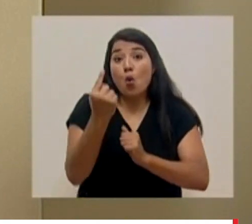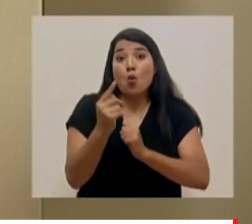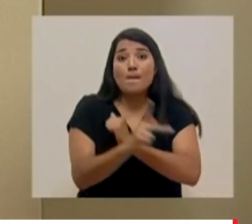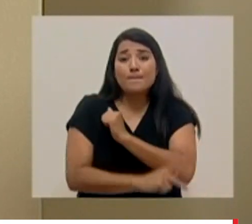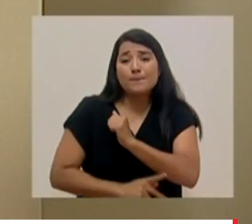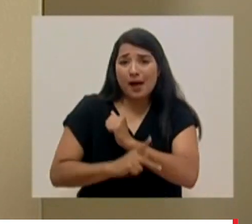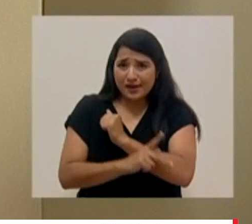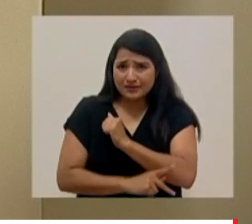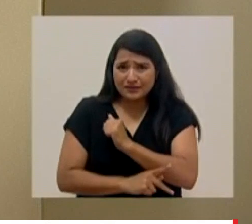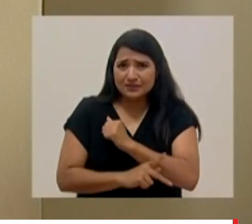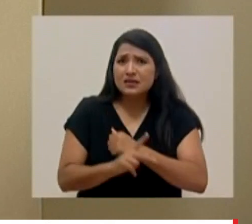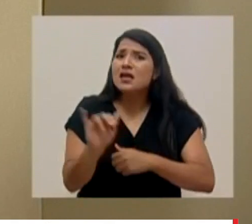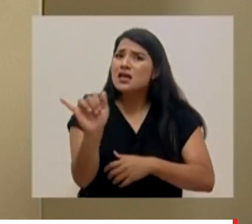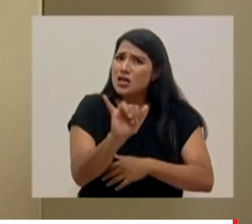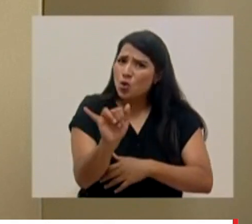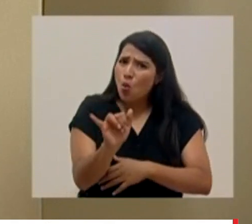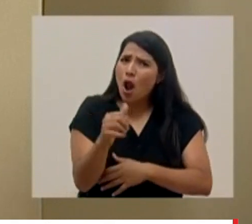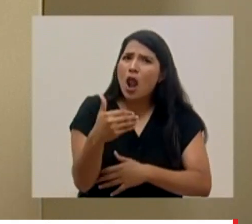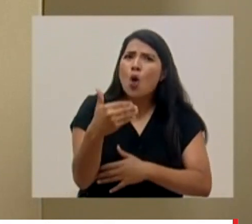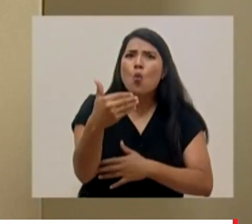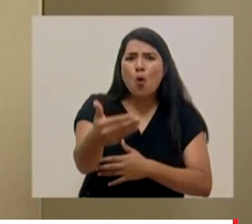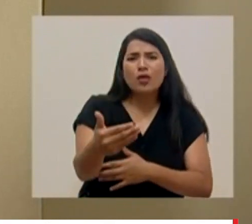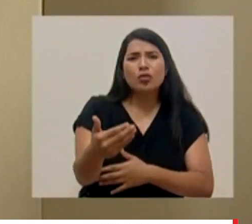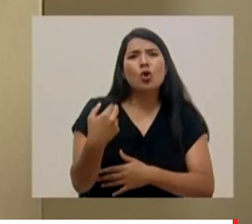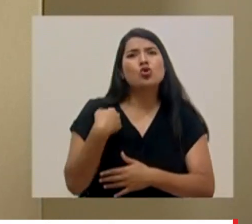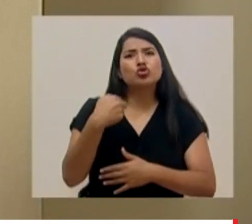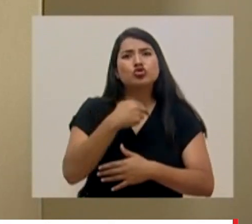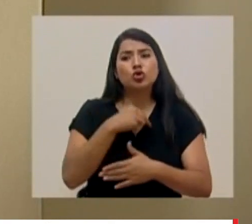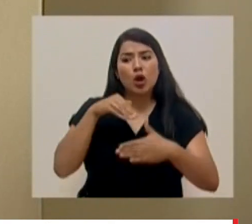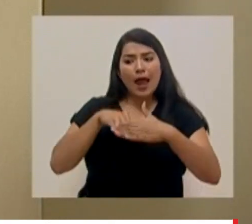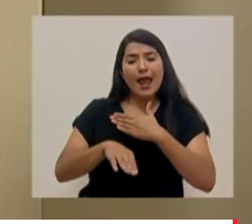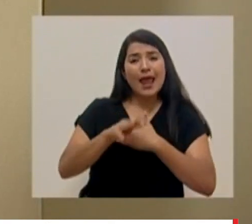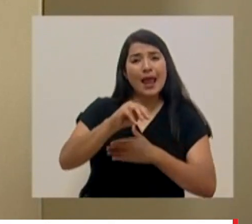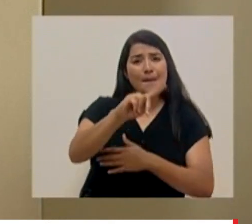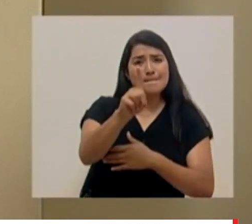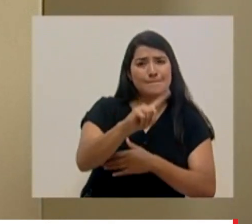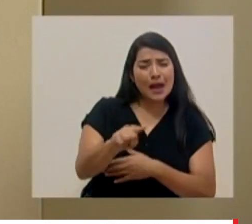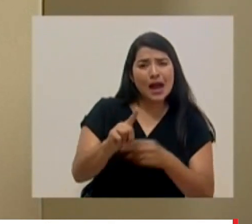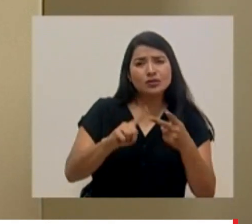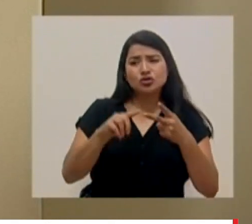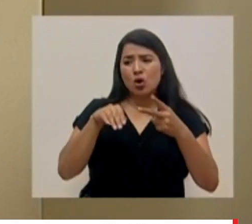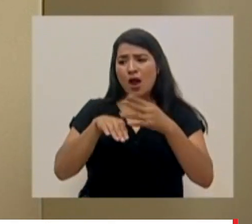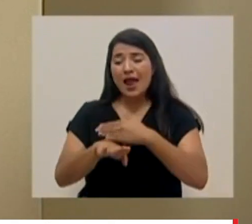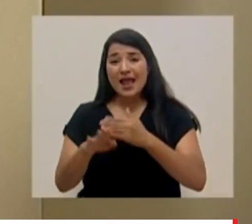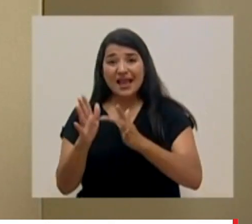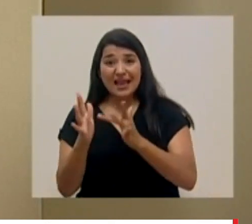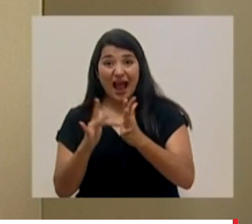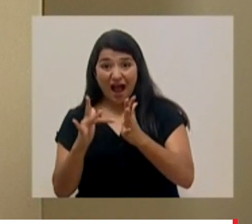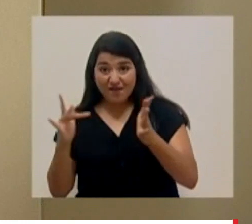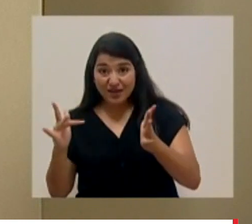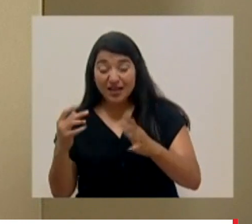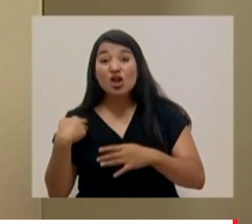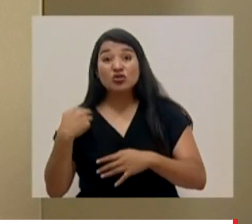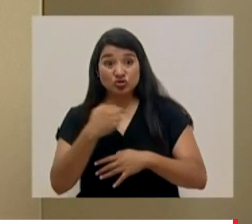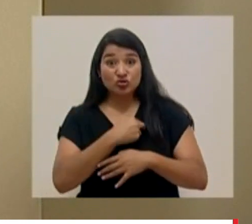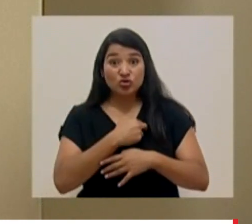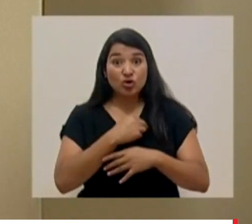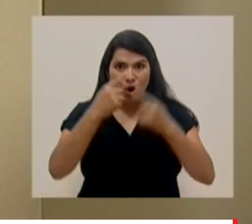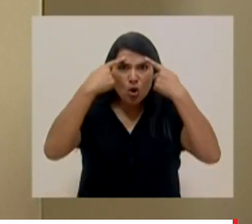así como estuvimos unidos en marzo y en abril de este año, donde logramos doblar una